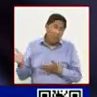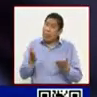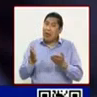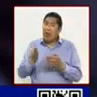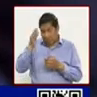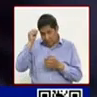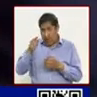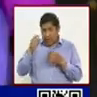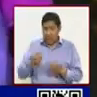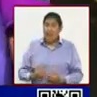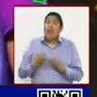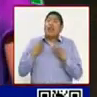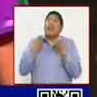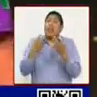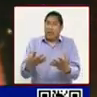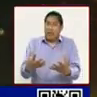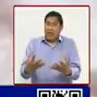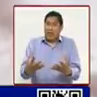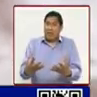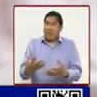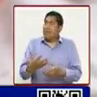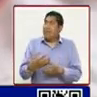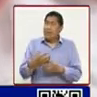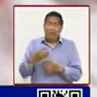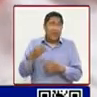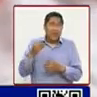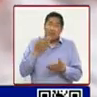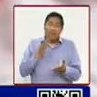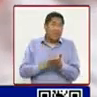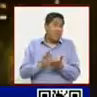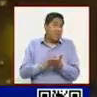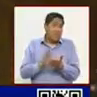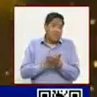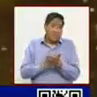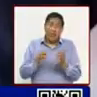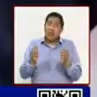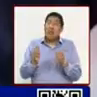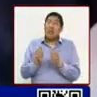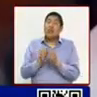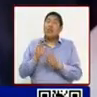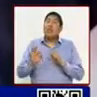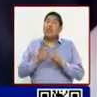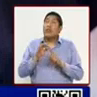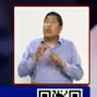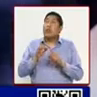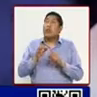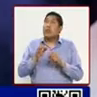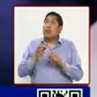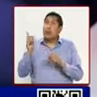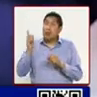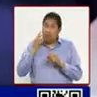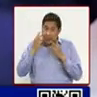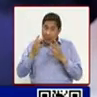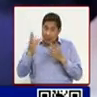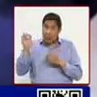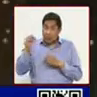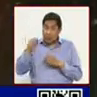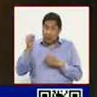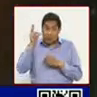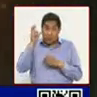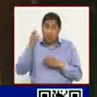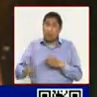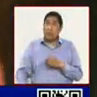que él entregue precisamente los reconocimientos de la CONMEBOL. Enzo Fernández también se emocionó. Un ratito,